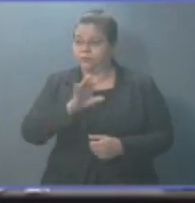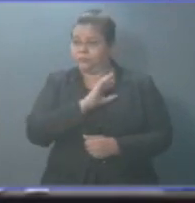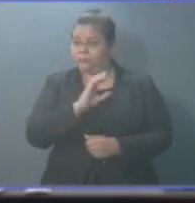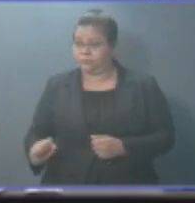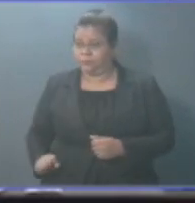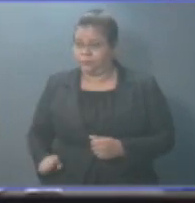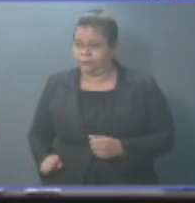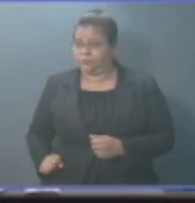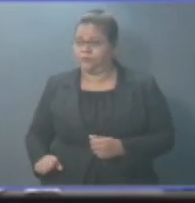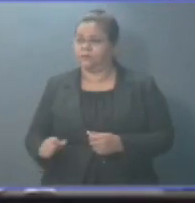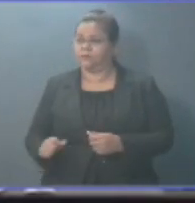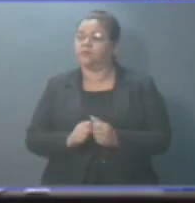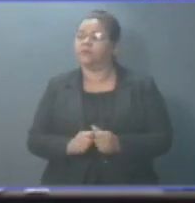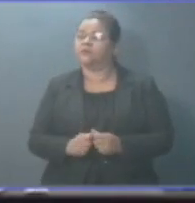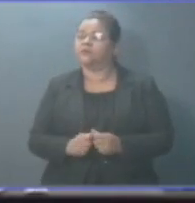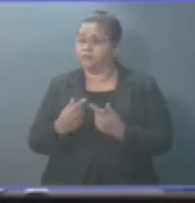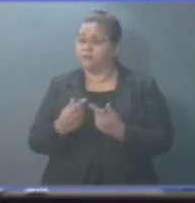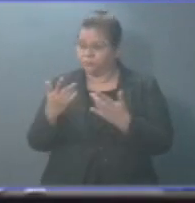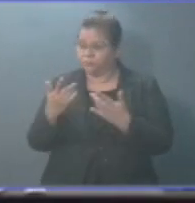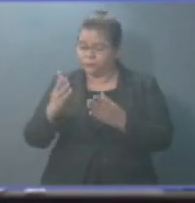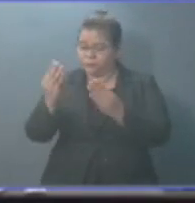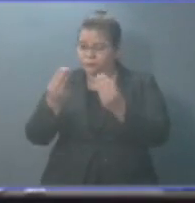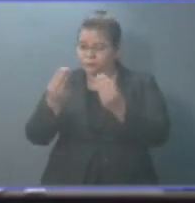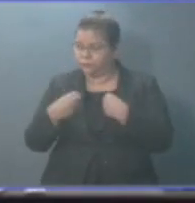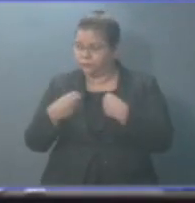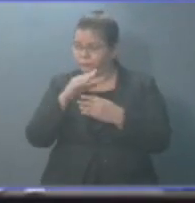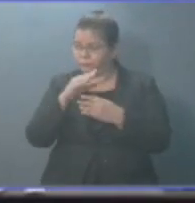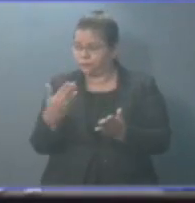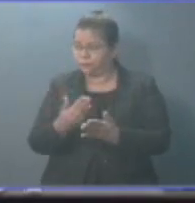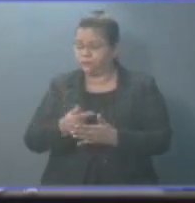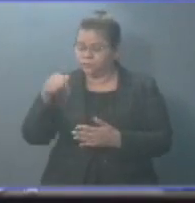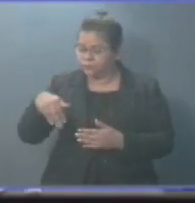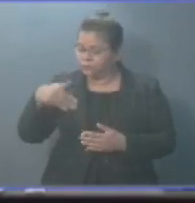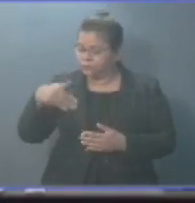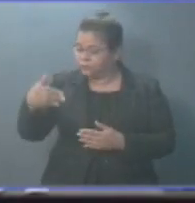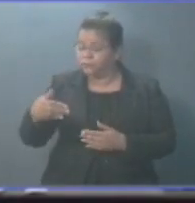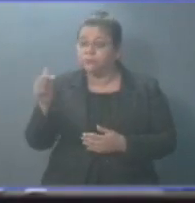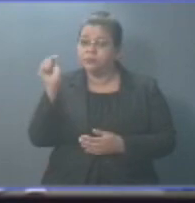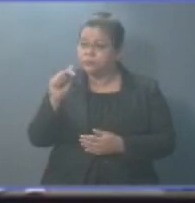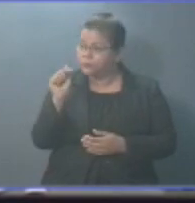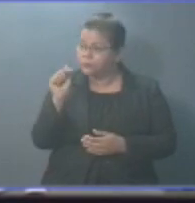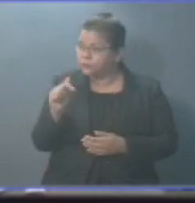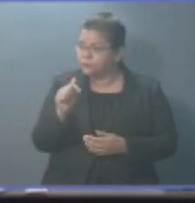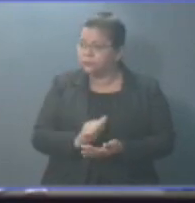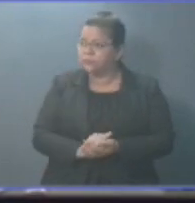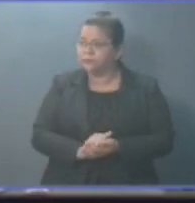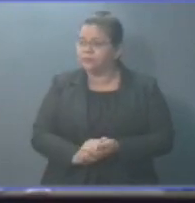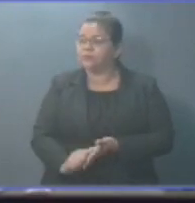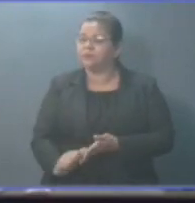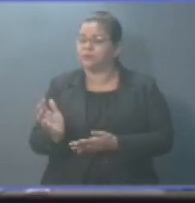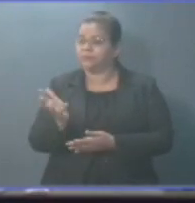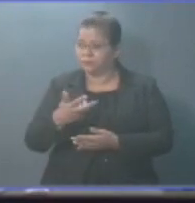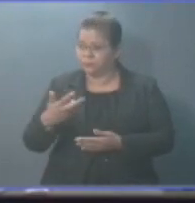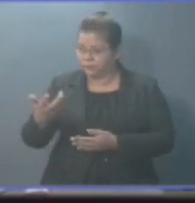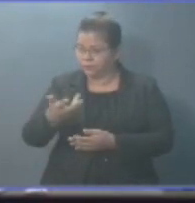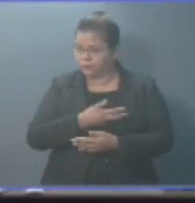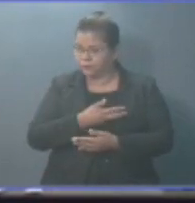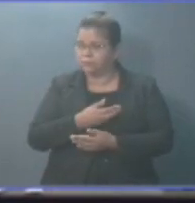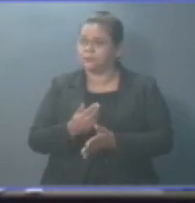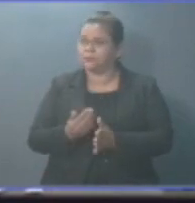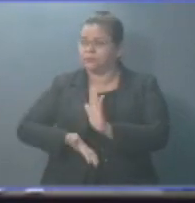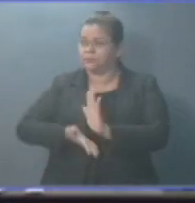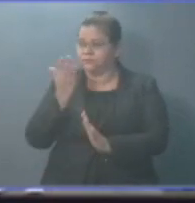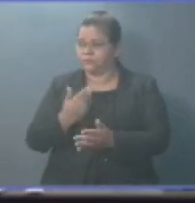más la devolución de los impuestos por las inversiones a realizarse este año. Por tal razón, si estos recursos no son agregados a la